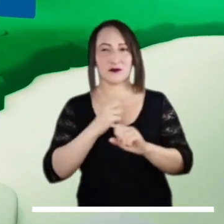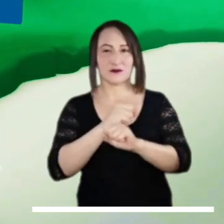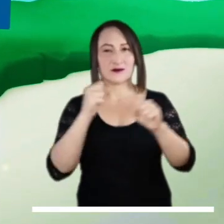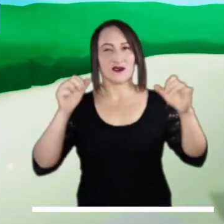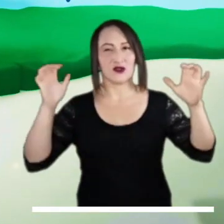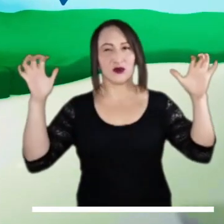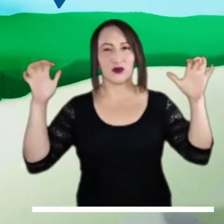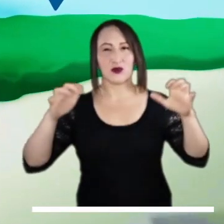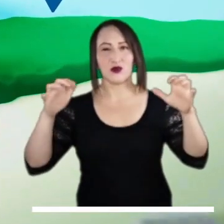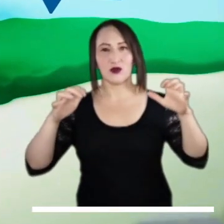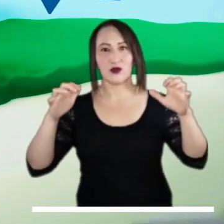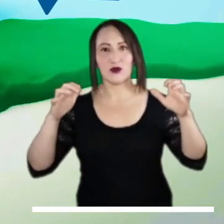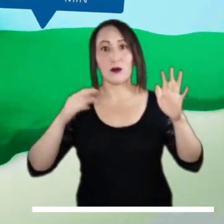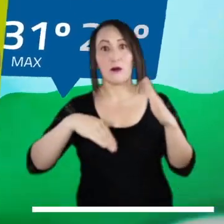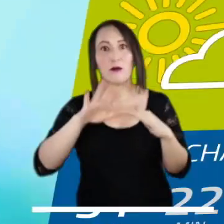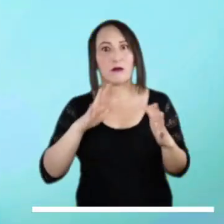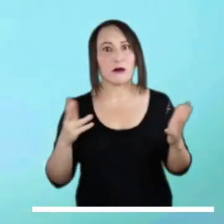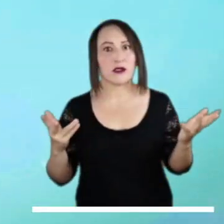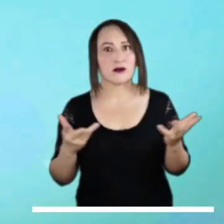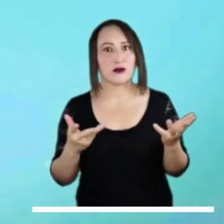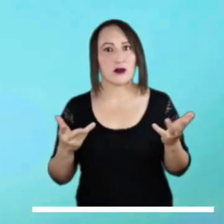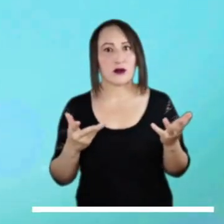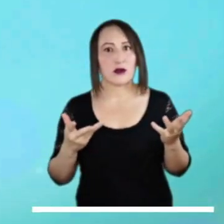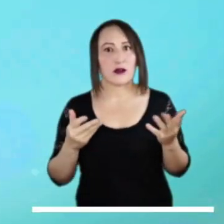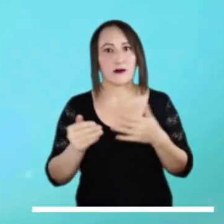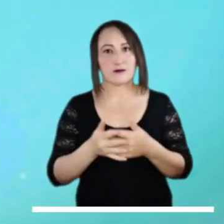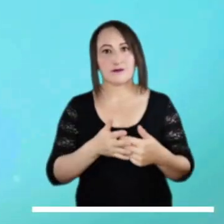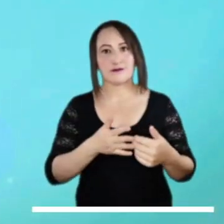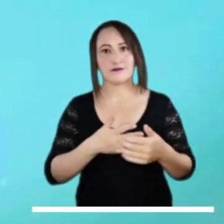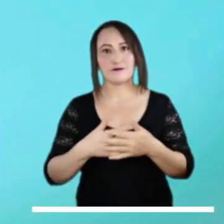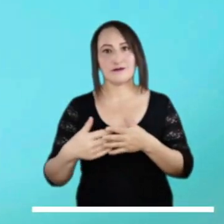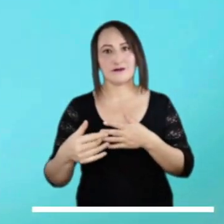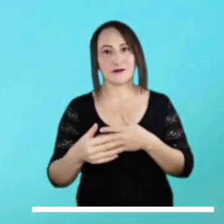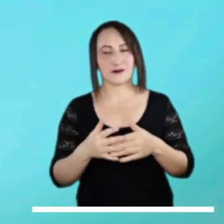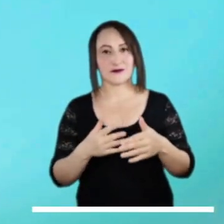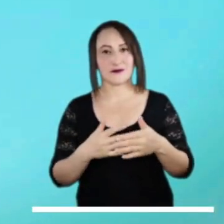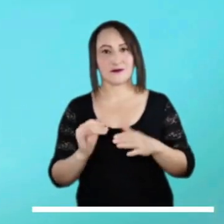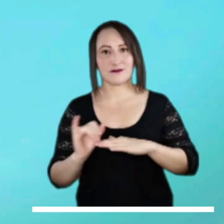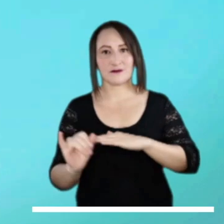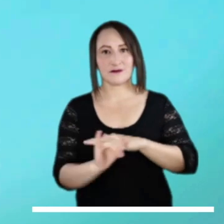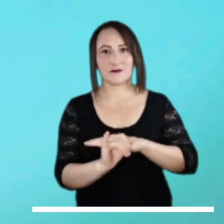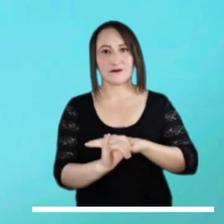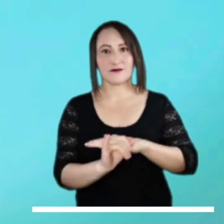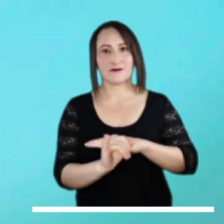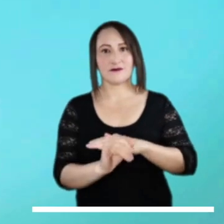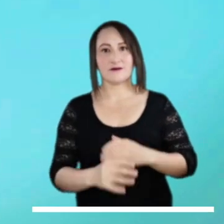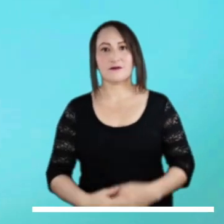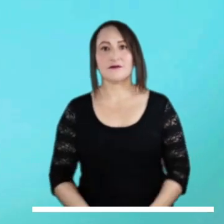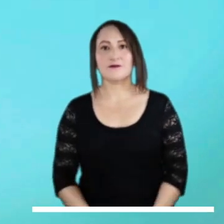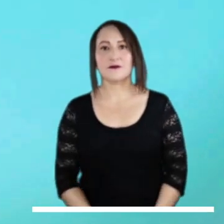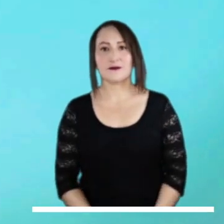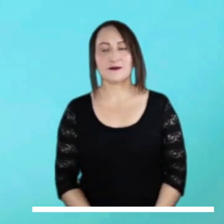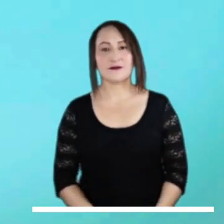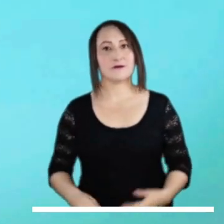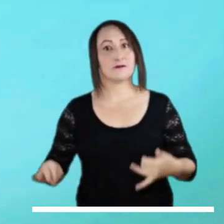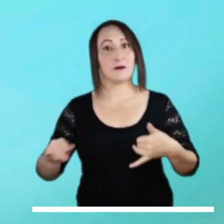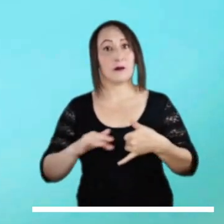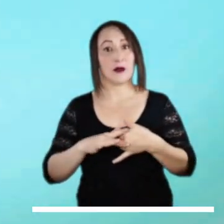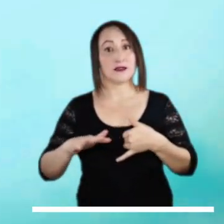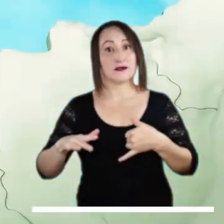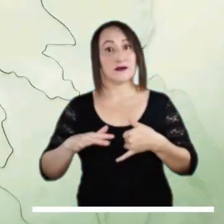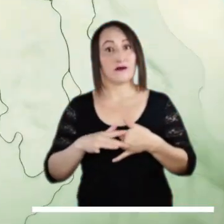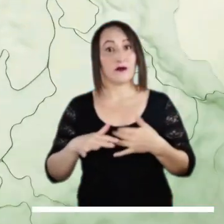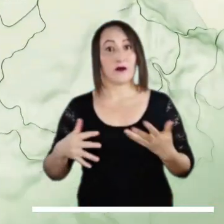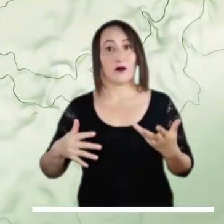archipiélago colombiano un inicio de día pasado por agua, especialmente en la isla de San Andrés. Asimismo, en el Pacífico,